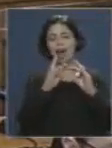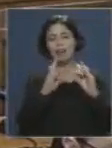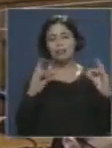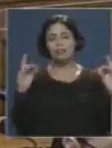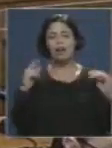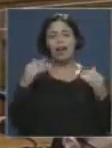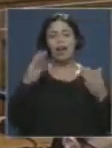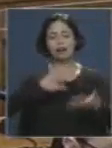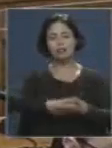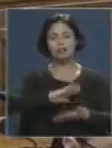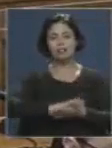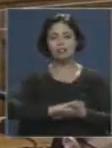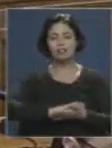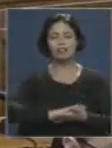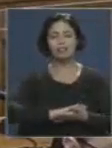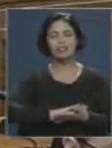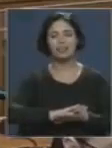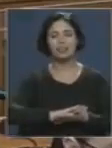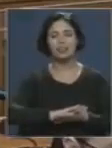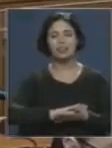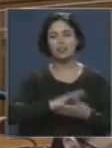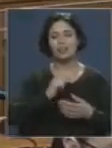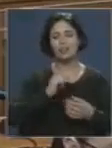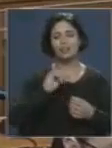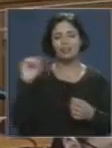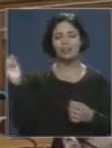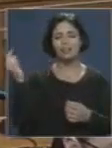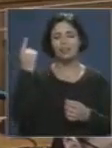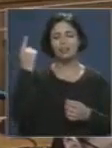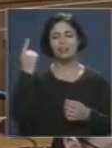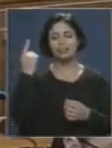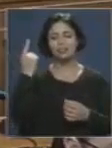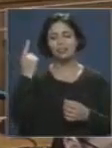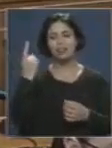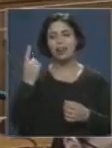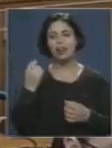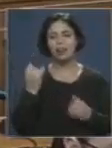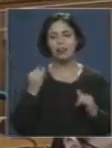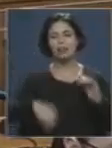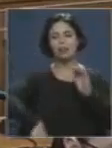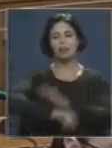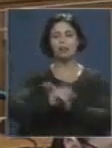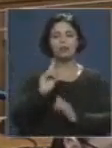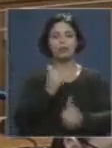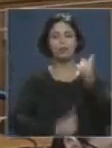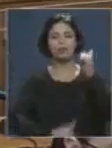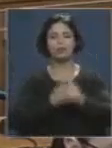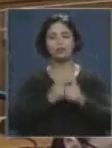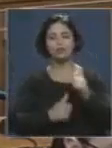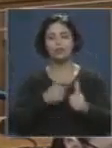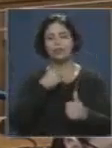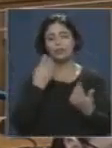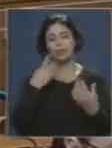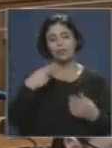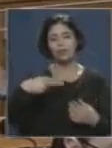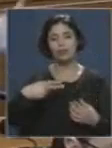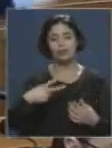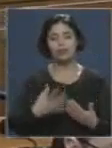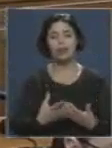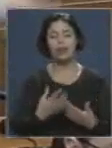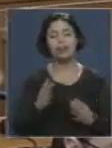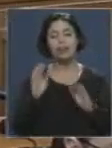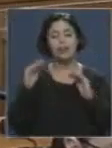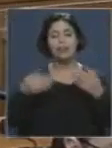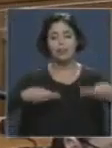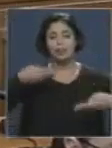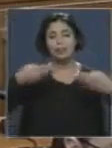celebrar este certamen nacional del fútbol amateur. Yo quiero valorar la contribución que